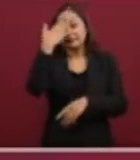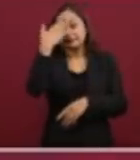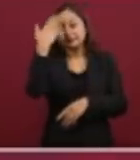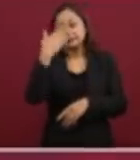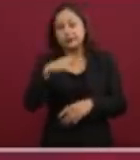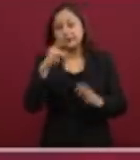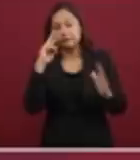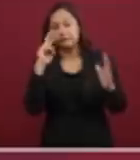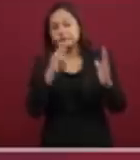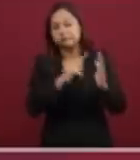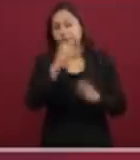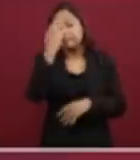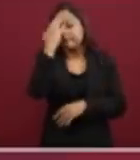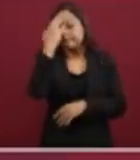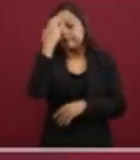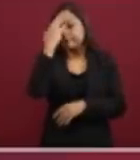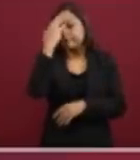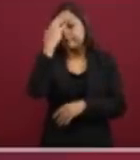para crear